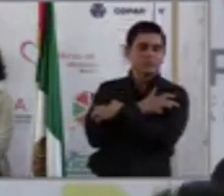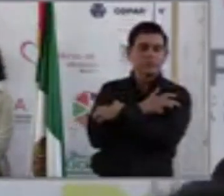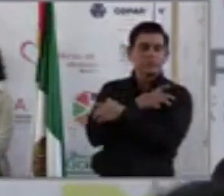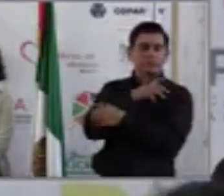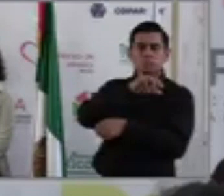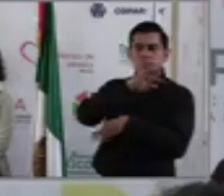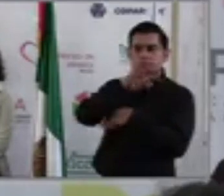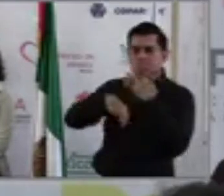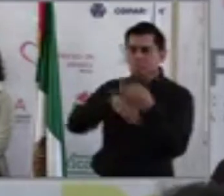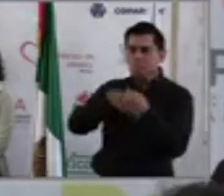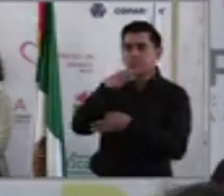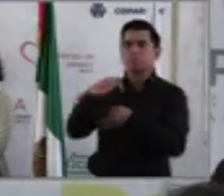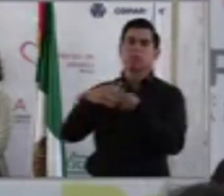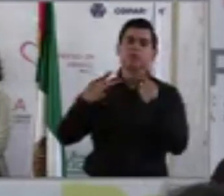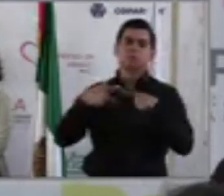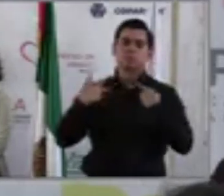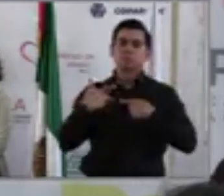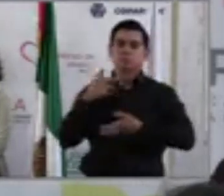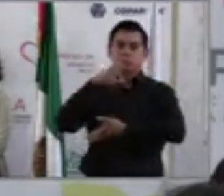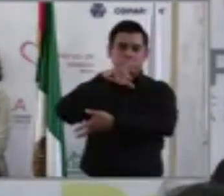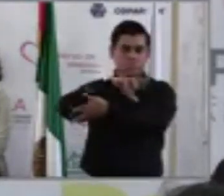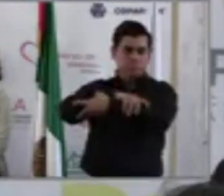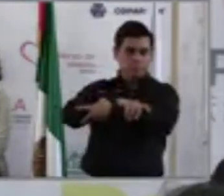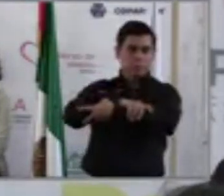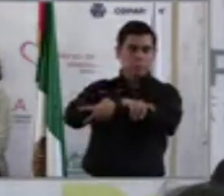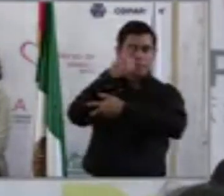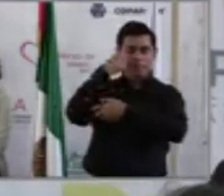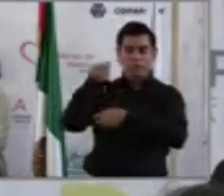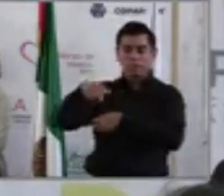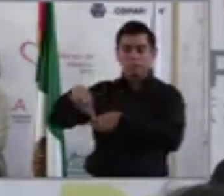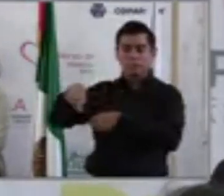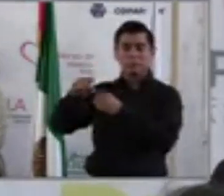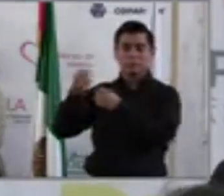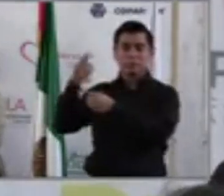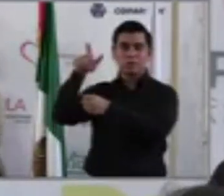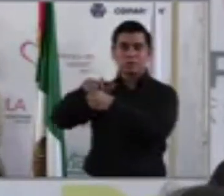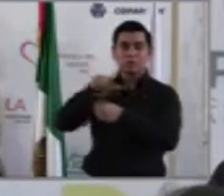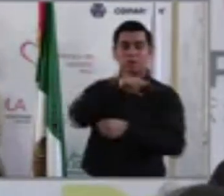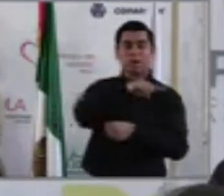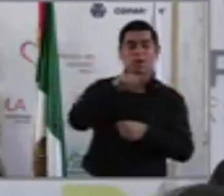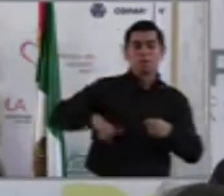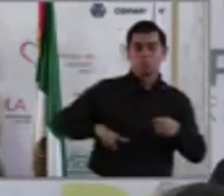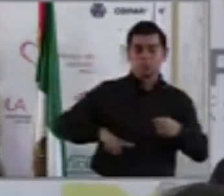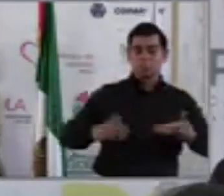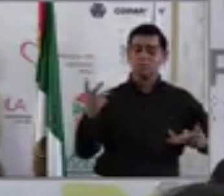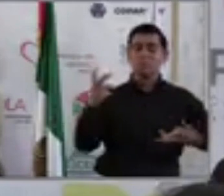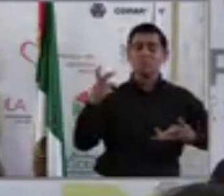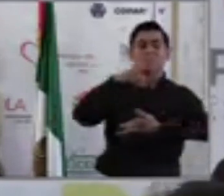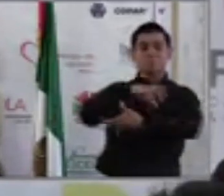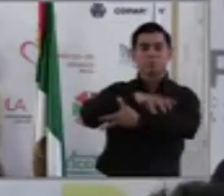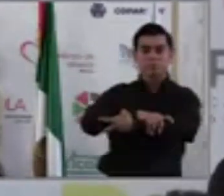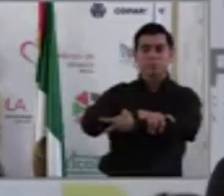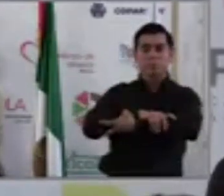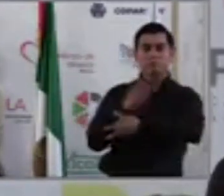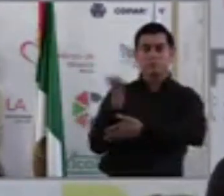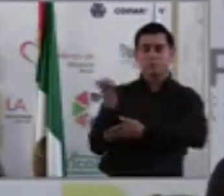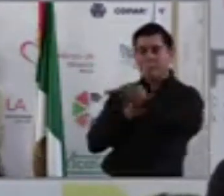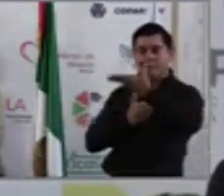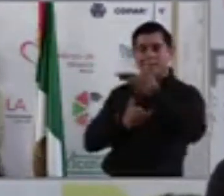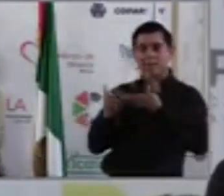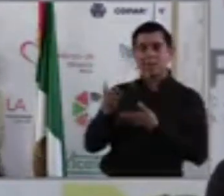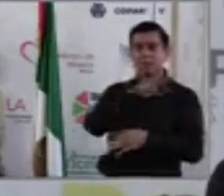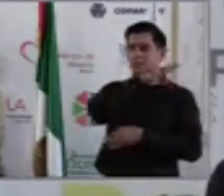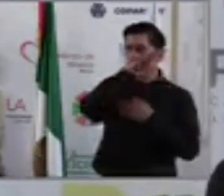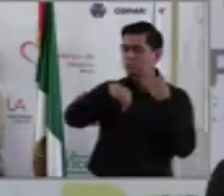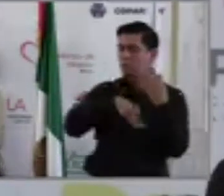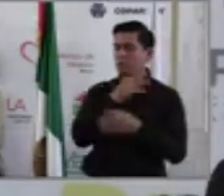y estrecharnos la mano entre la sociedad civil y el gobierno. Aquí todos